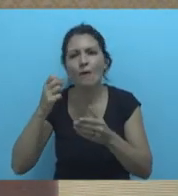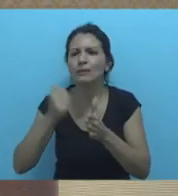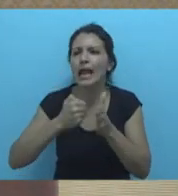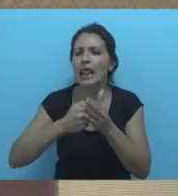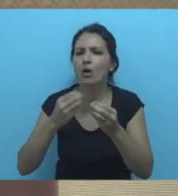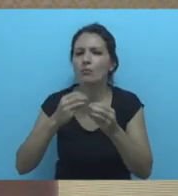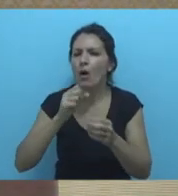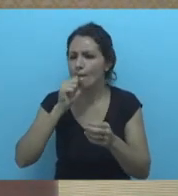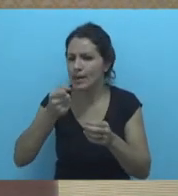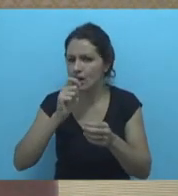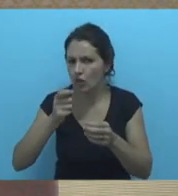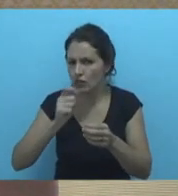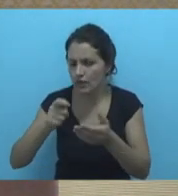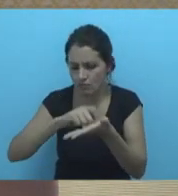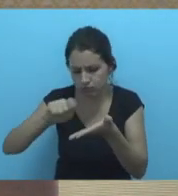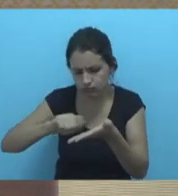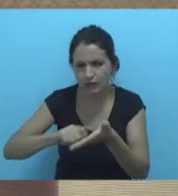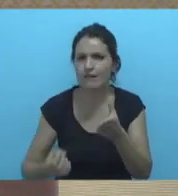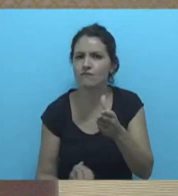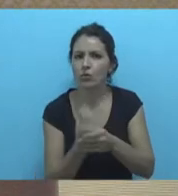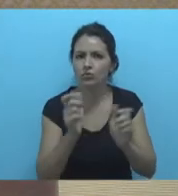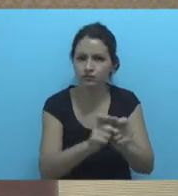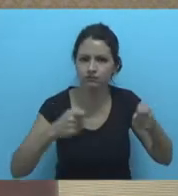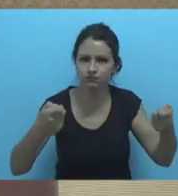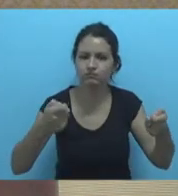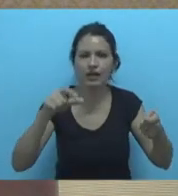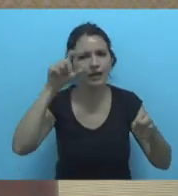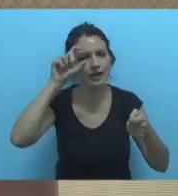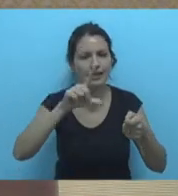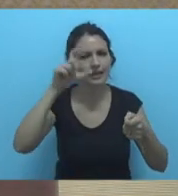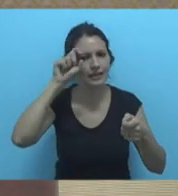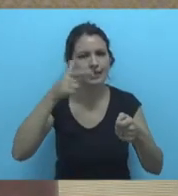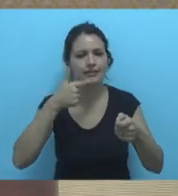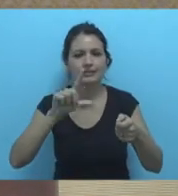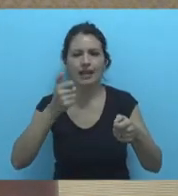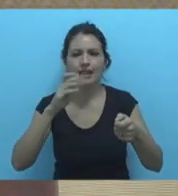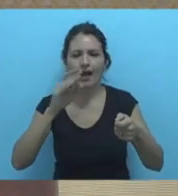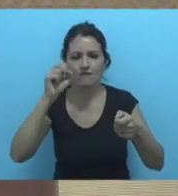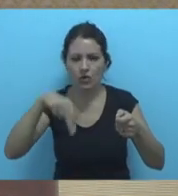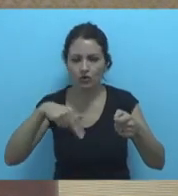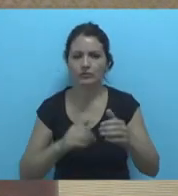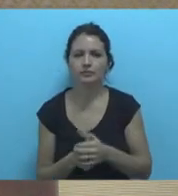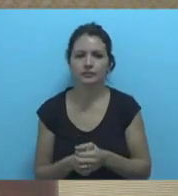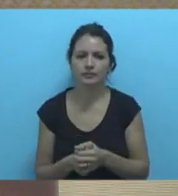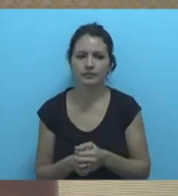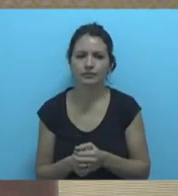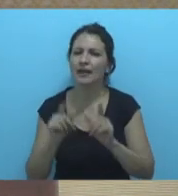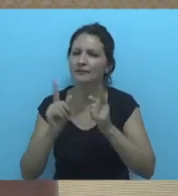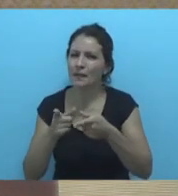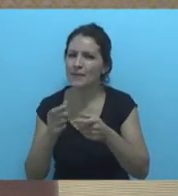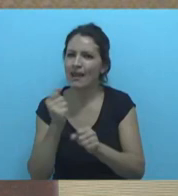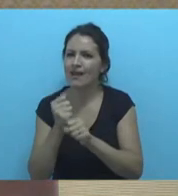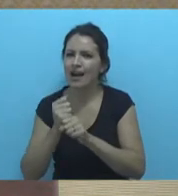Matilde, fundó con un grupo de muchachos maravillosos el Eslabón, la Cooperativa, y todos los sábados hacía Radio